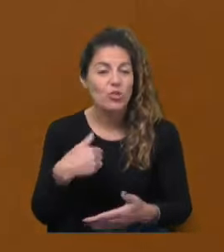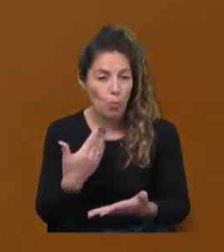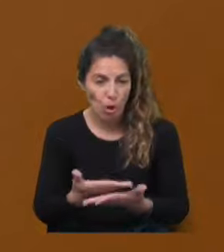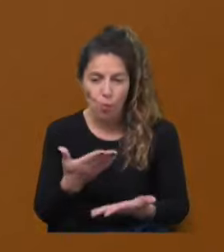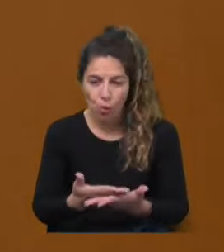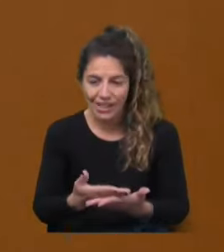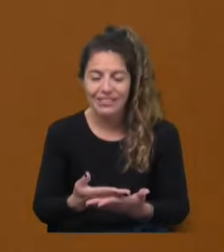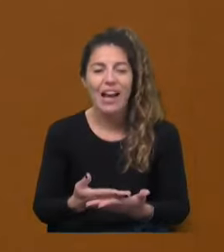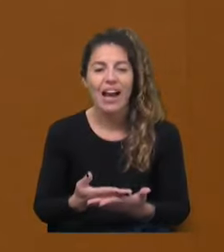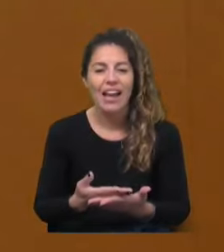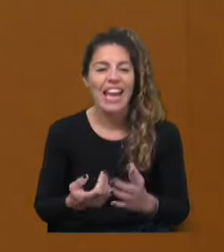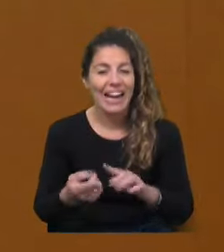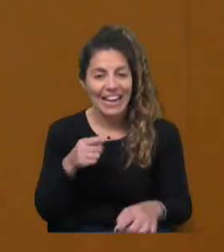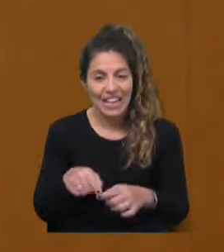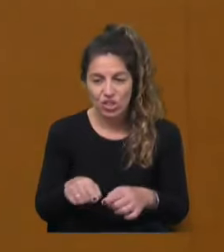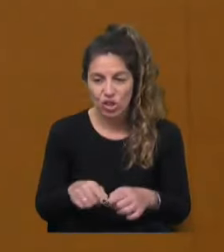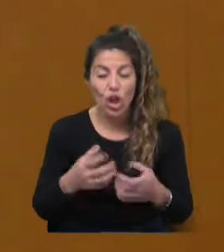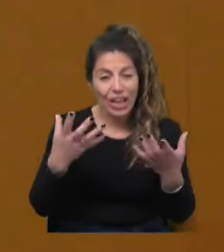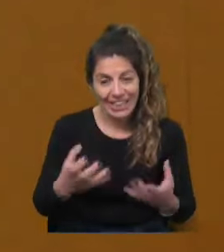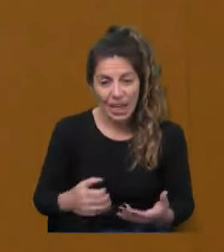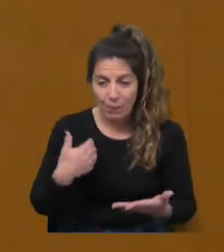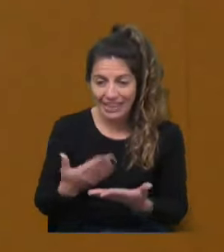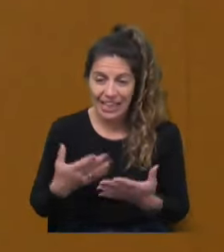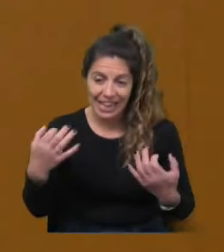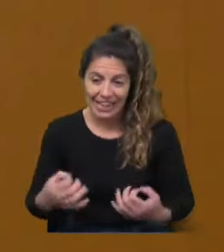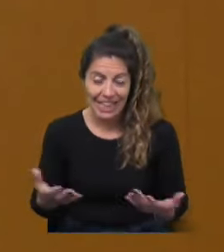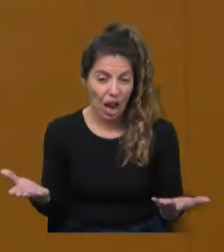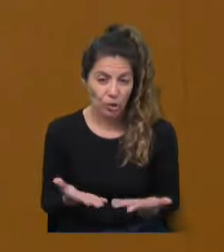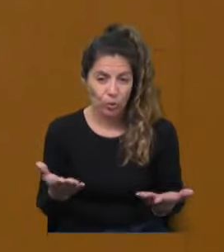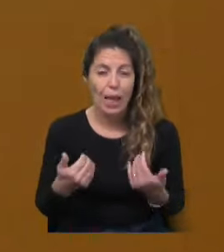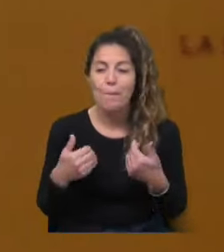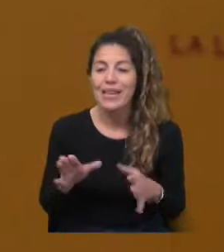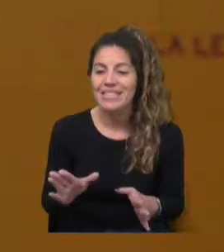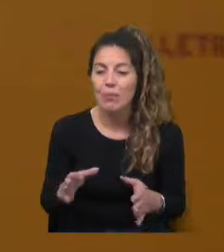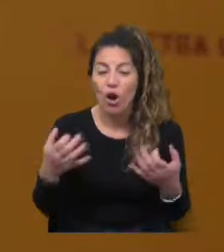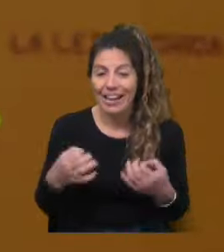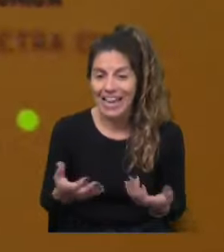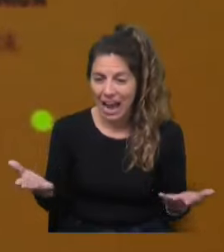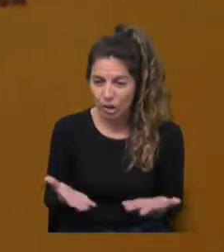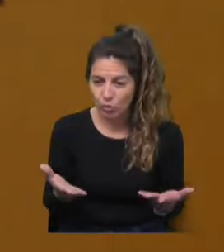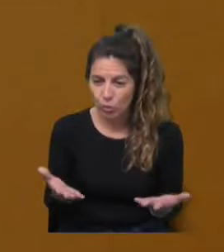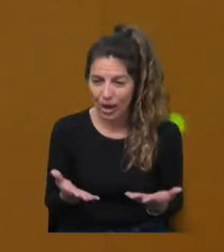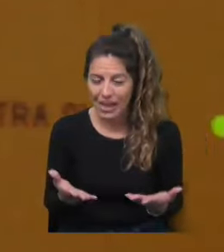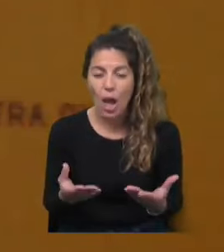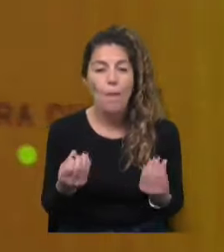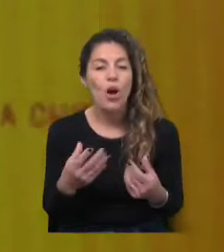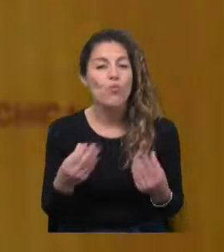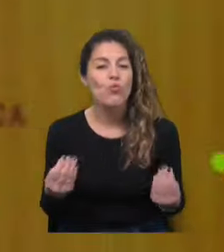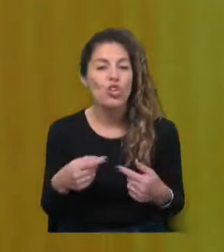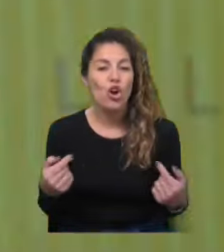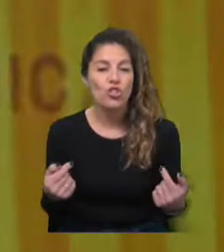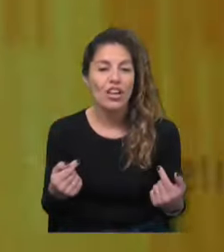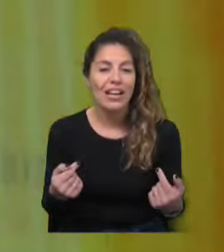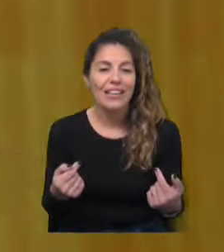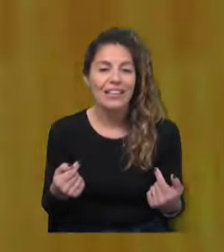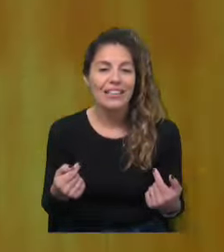la relación entre lo que desean o plantean y la realidad actual. Pero empecemos por la realidad actual, porque hay muchas y muchos que han oído